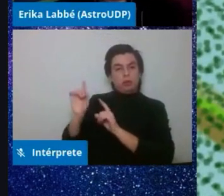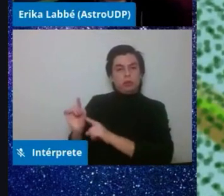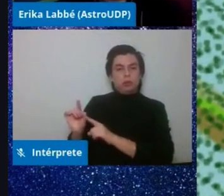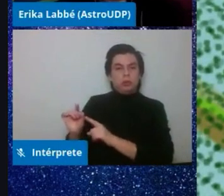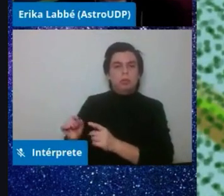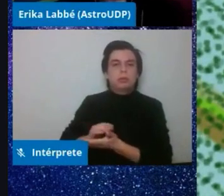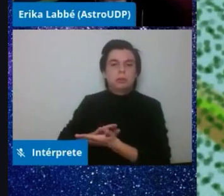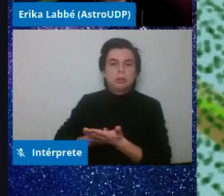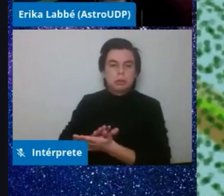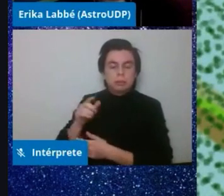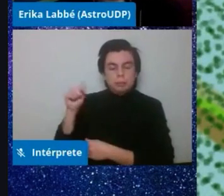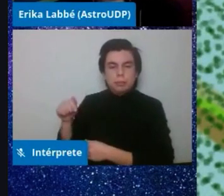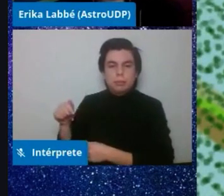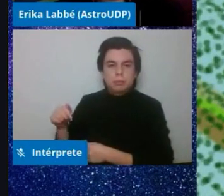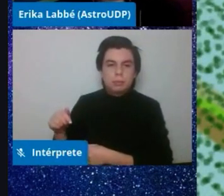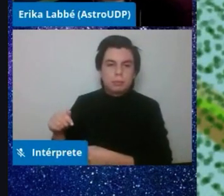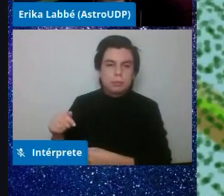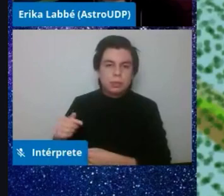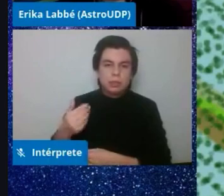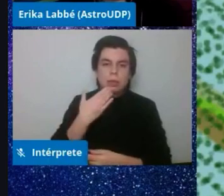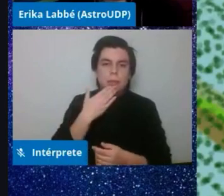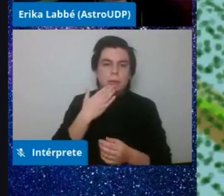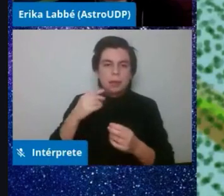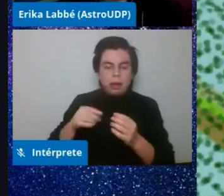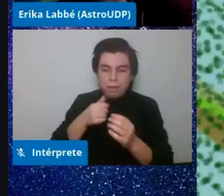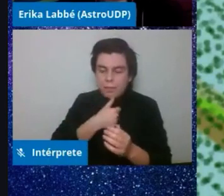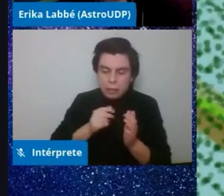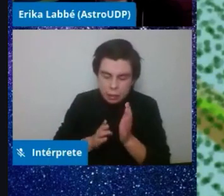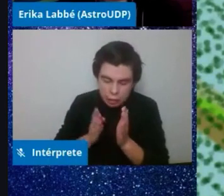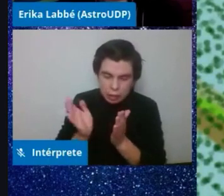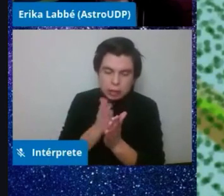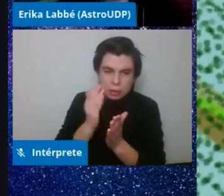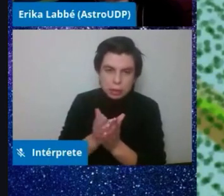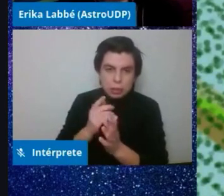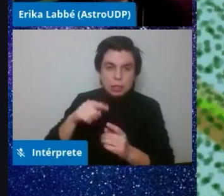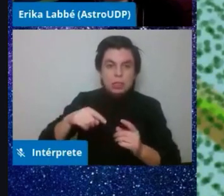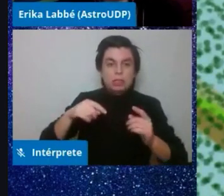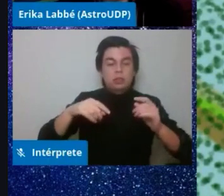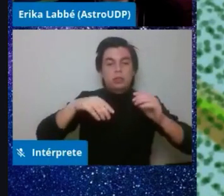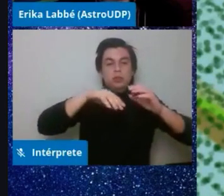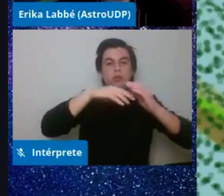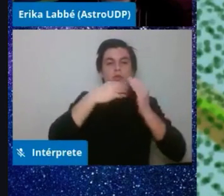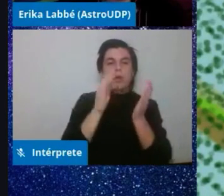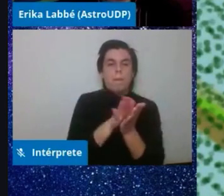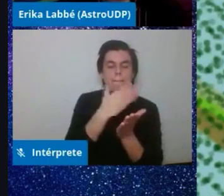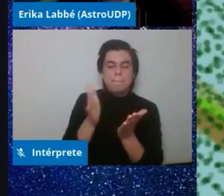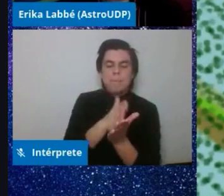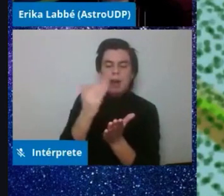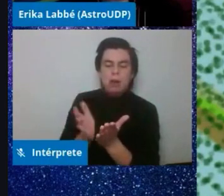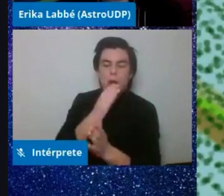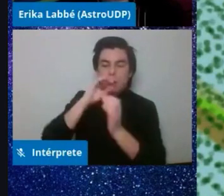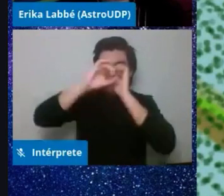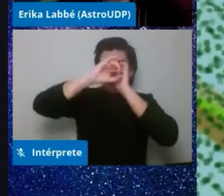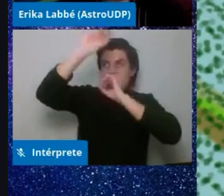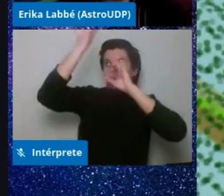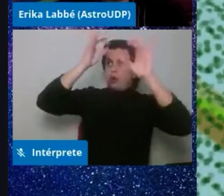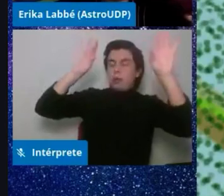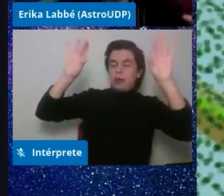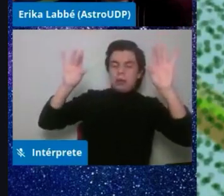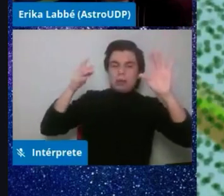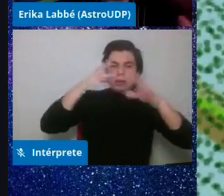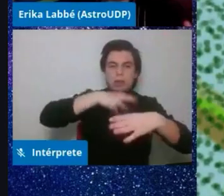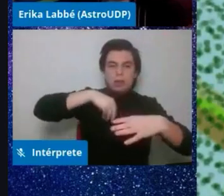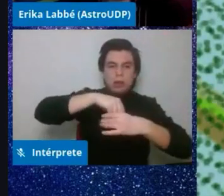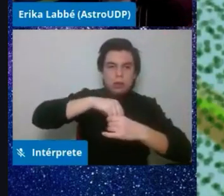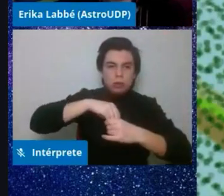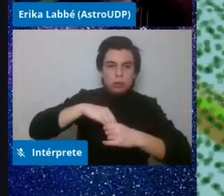está en desarrollo. Es un manual de astronomía inclusiva del observatorio gigante, del telescopio gigante de Magallanes, y que lo están haciendo también con este